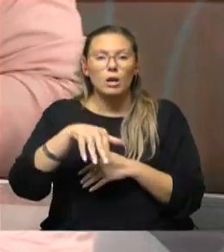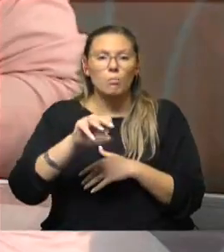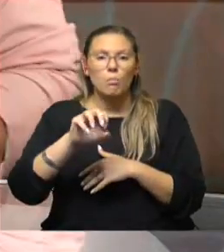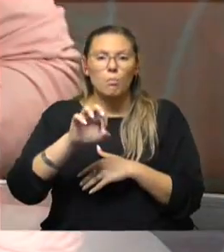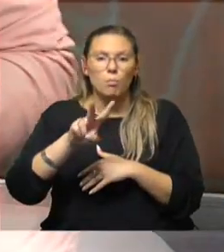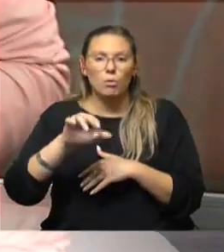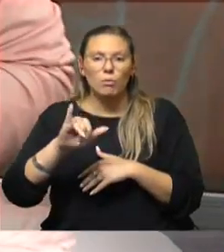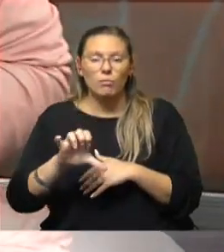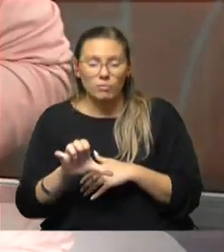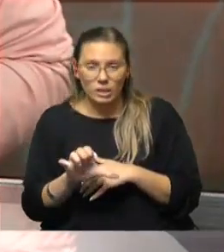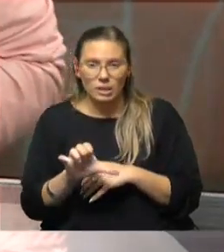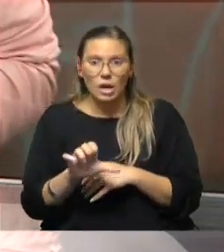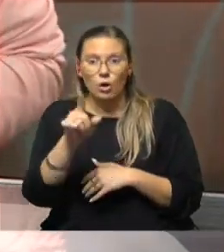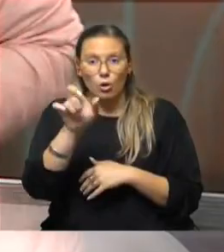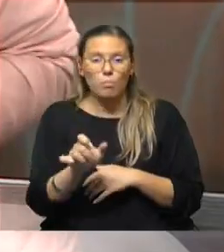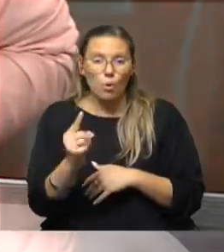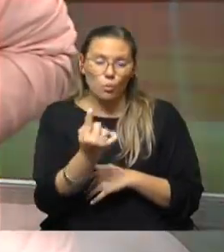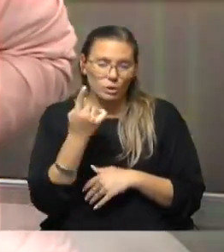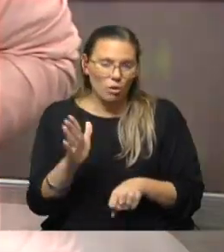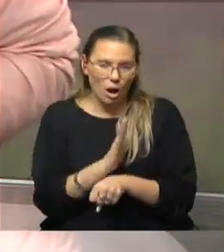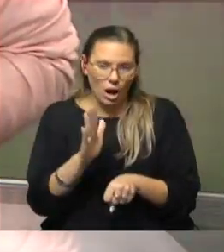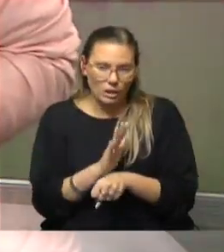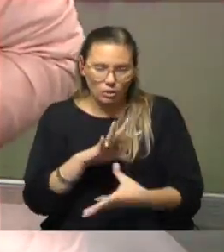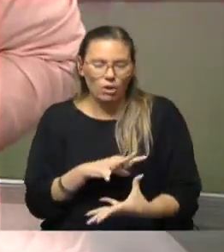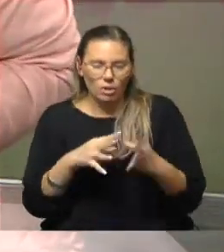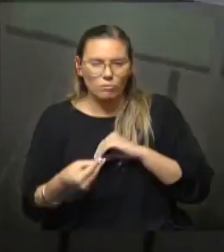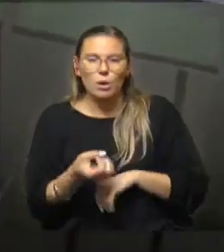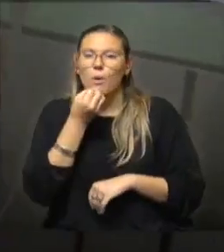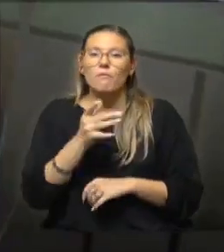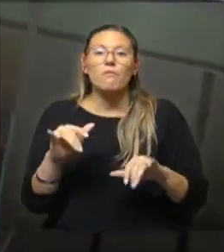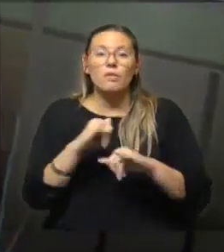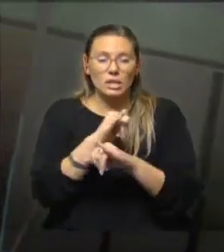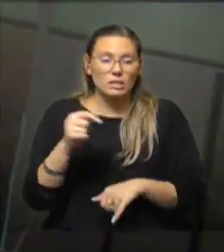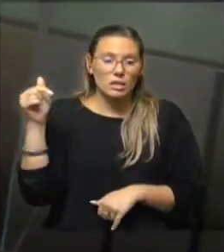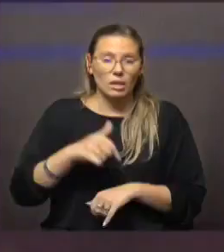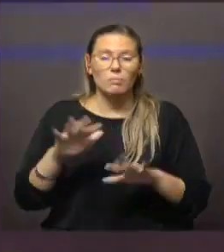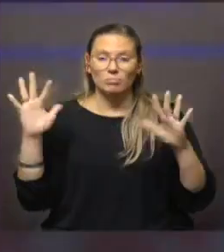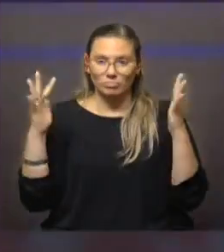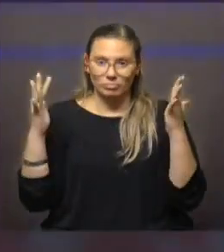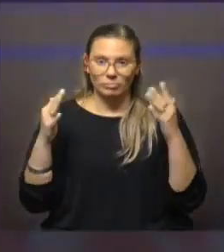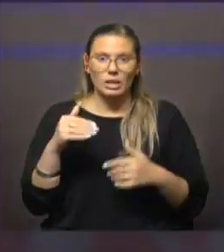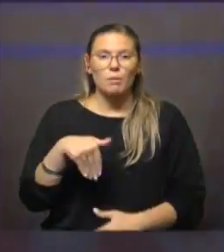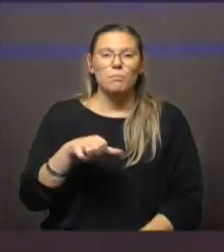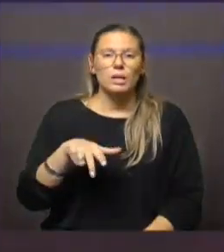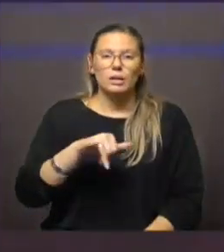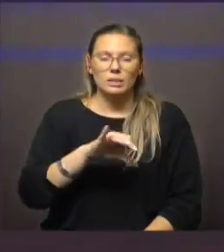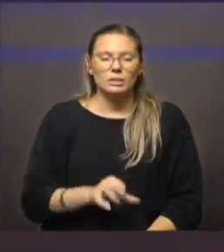unipersonal Deforme, así que estamos súper felices de recibirlo con un gran aplauso, Esteban Menis. Ahora sí,